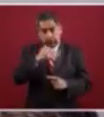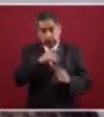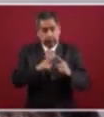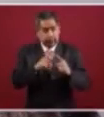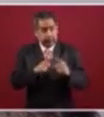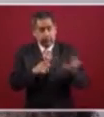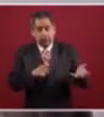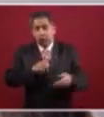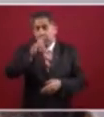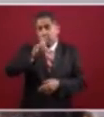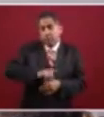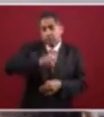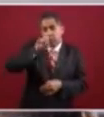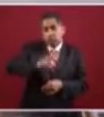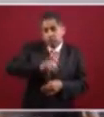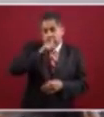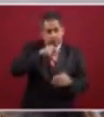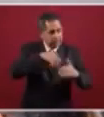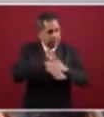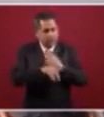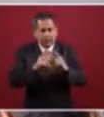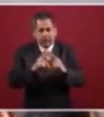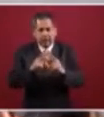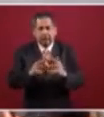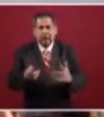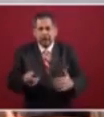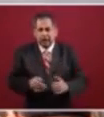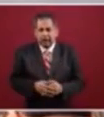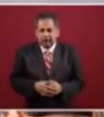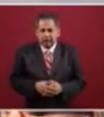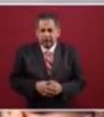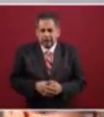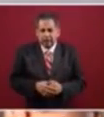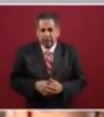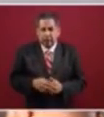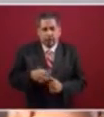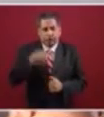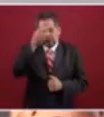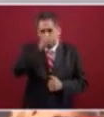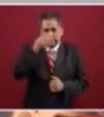los domingos ni comulgan